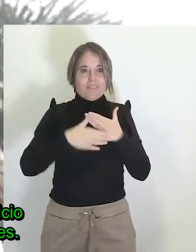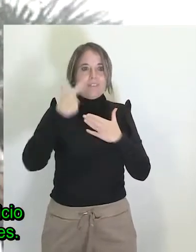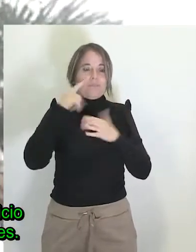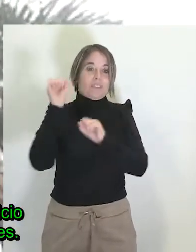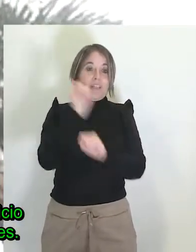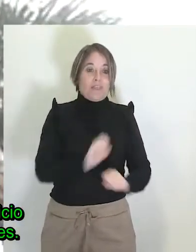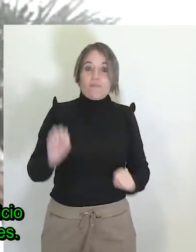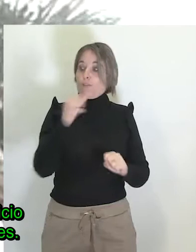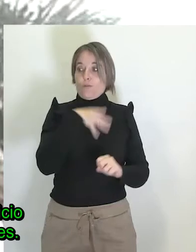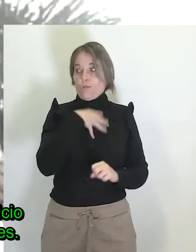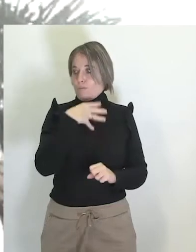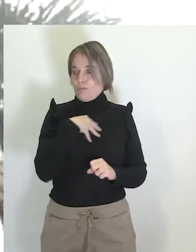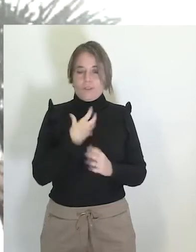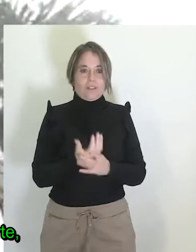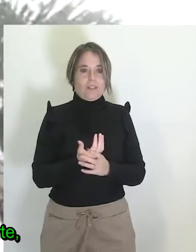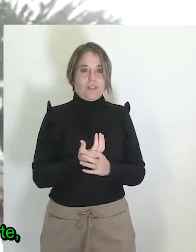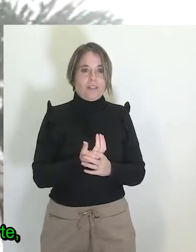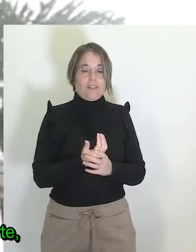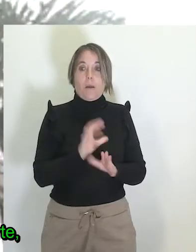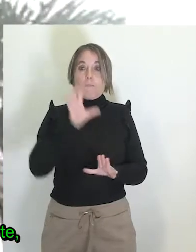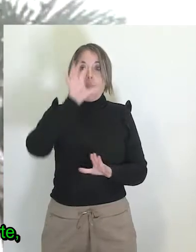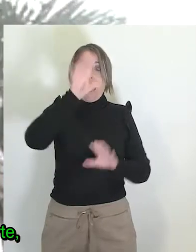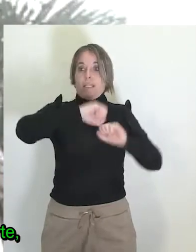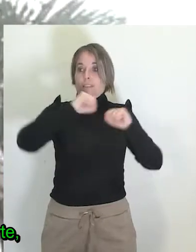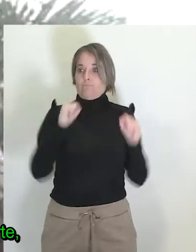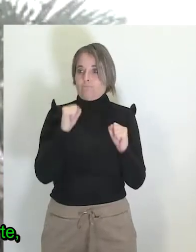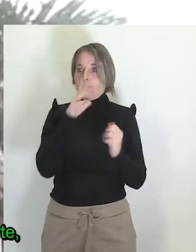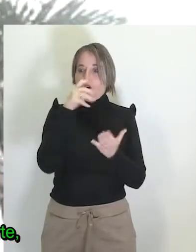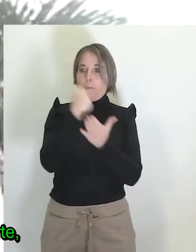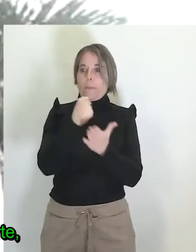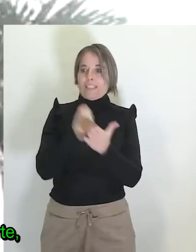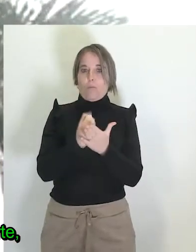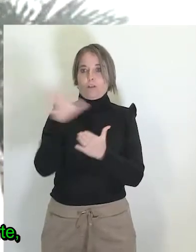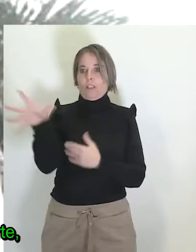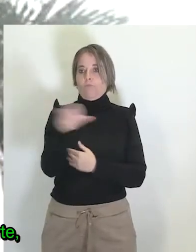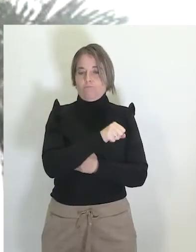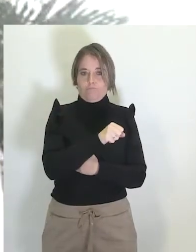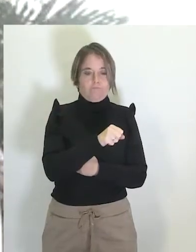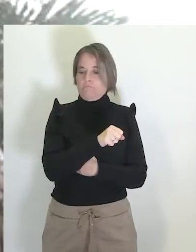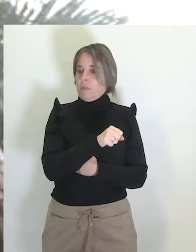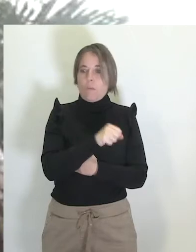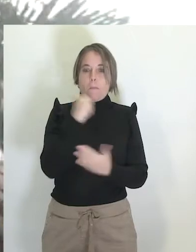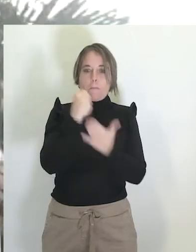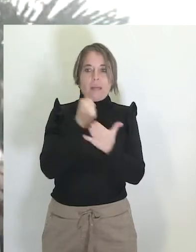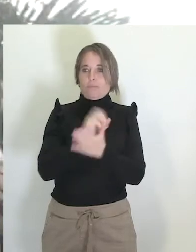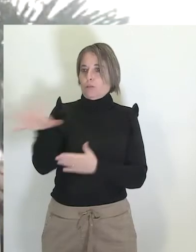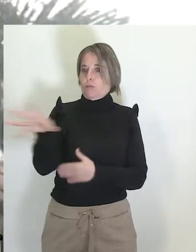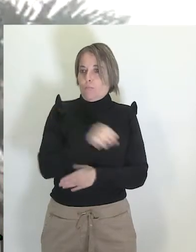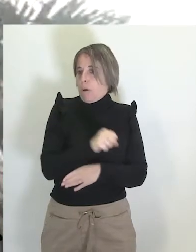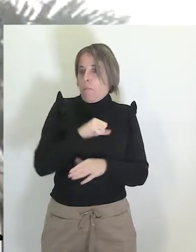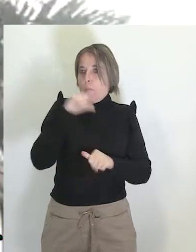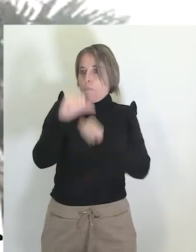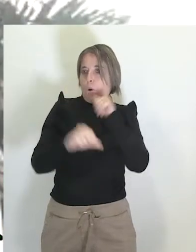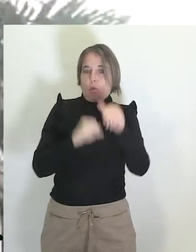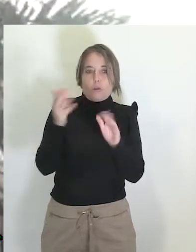ejercicio como defensores y defensoras. No pueden salir del país porque les quitan su pasaporte arbitrariamente, sin